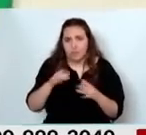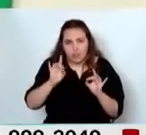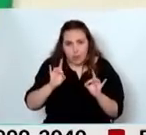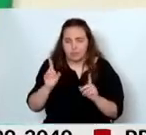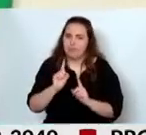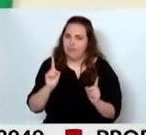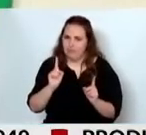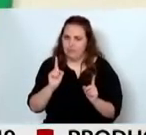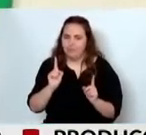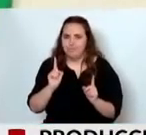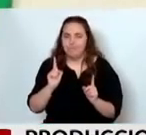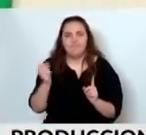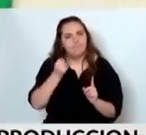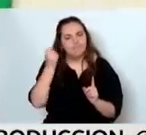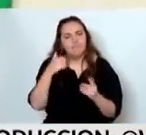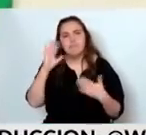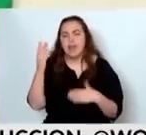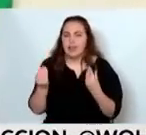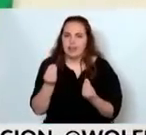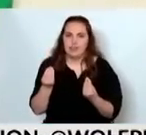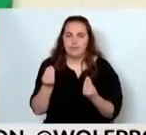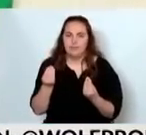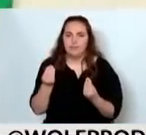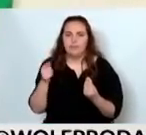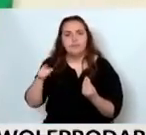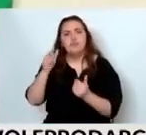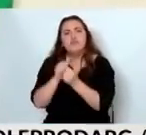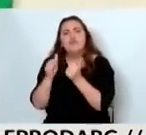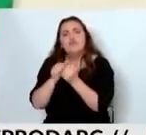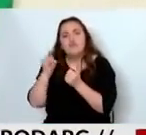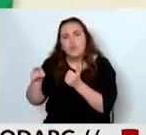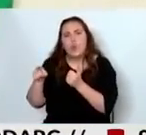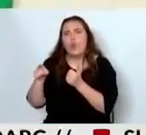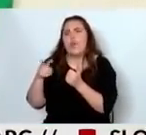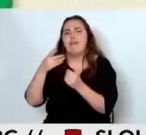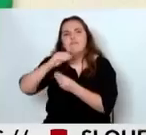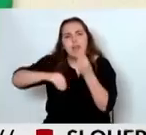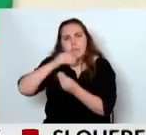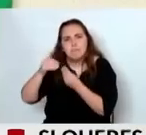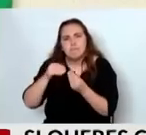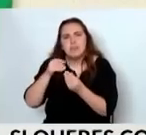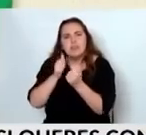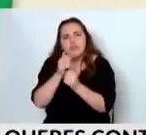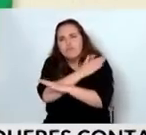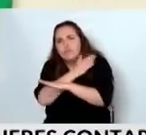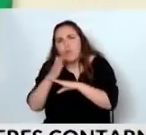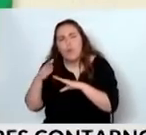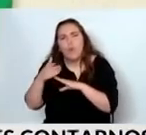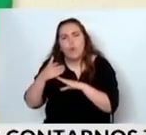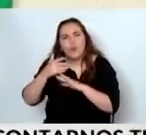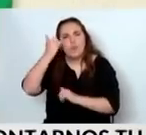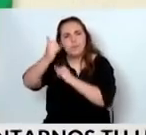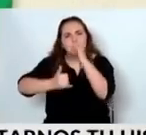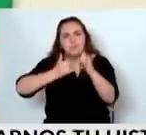importante todavía, que es compartir tu historia, la de tu familia, la de alguien